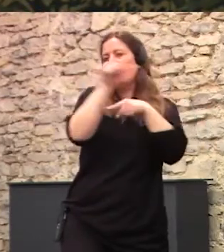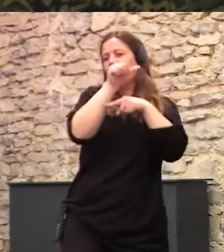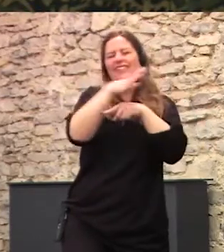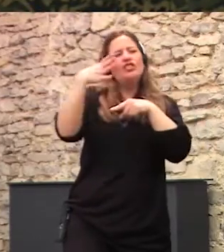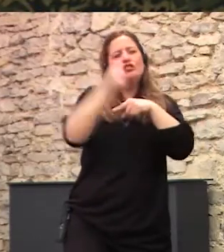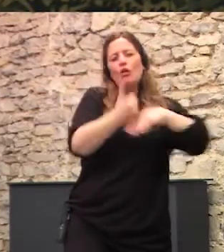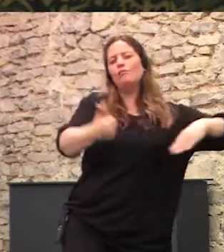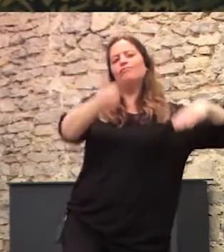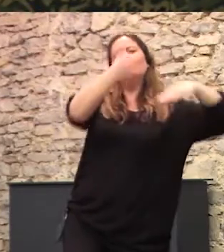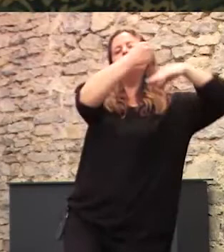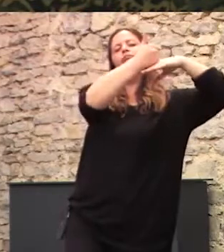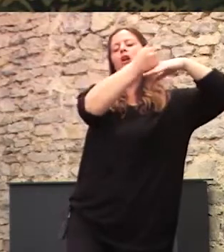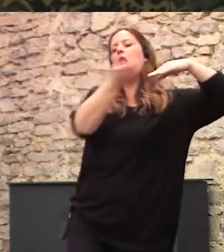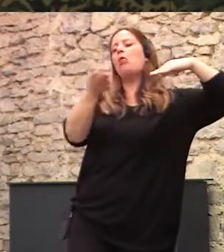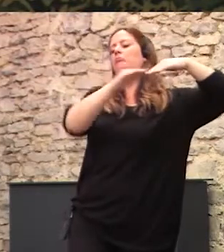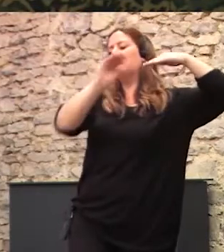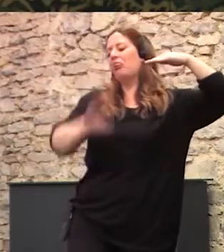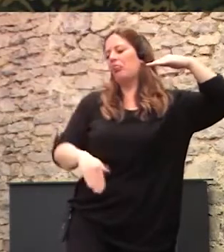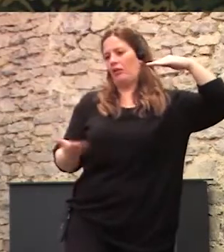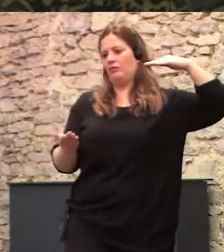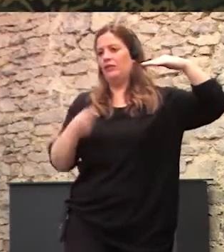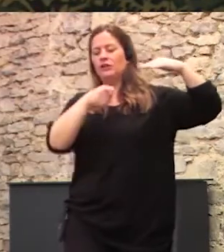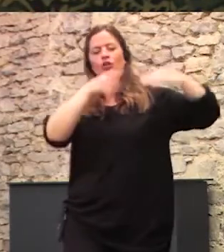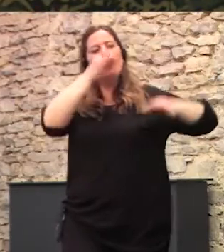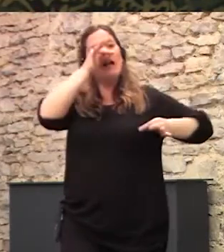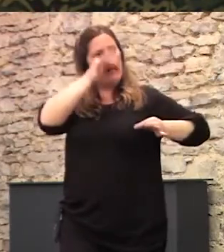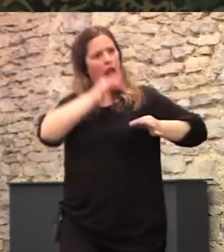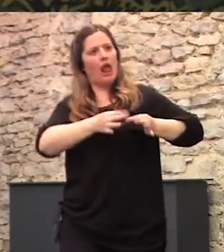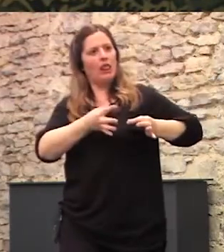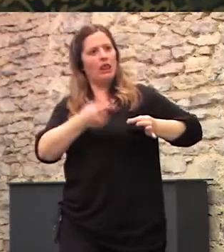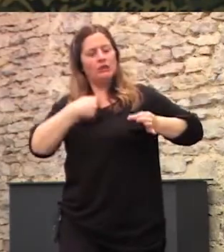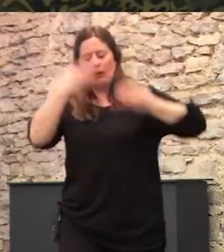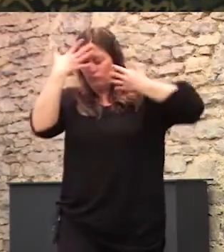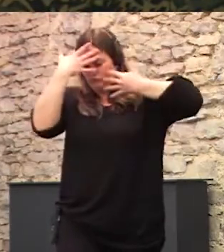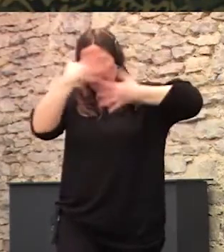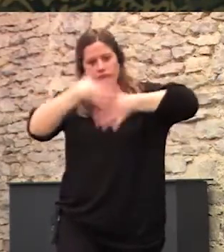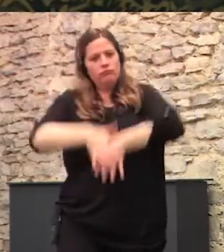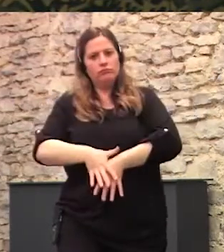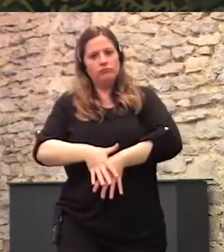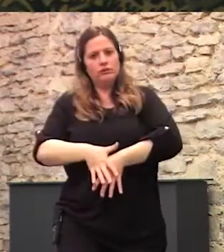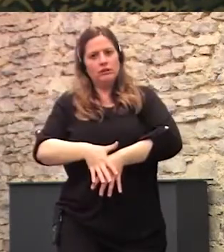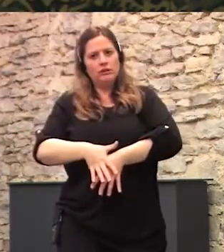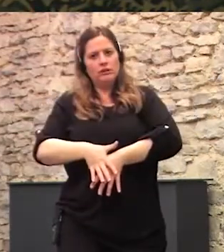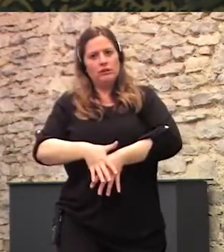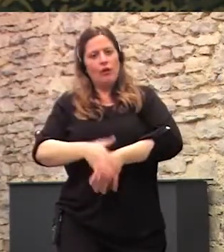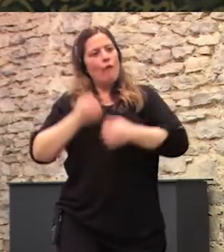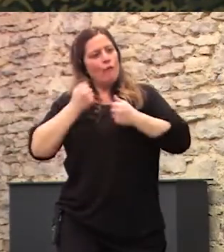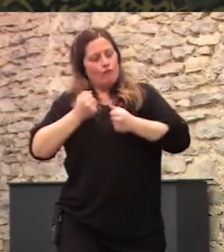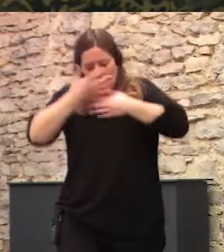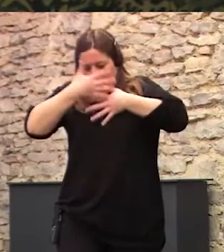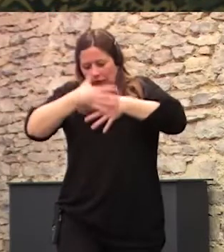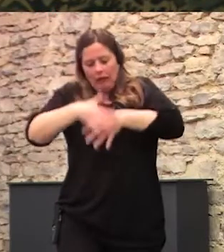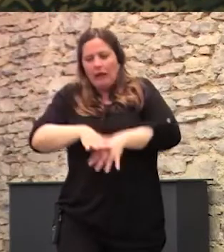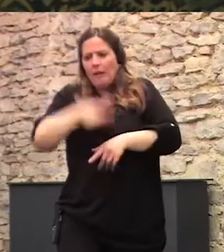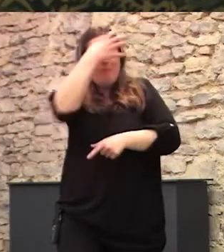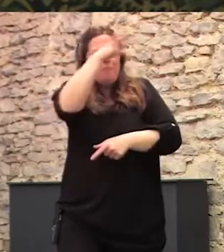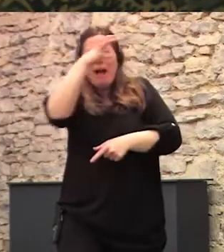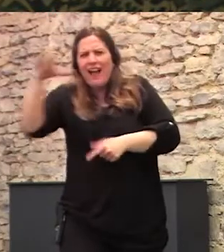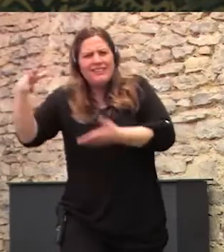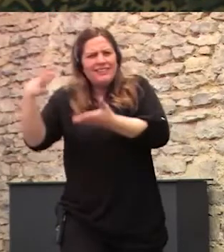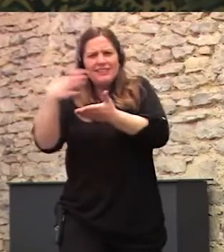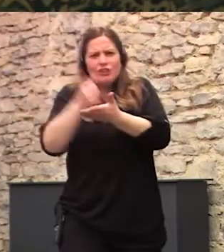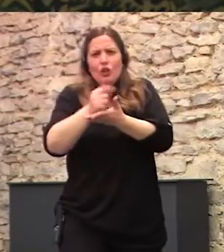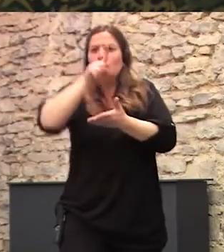a todo lo demás. Y son creencias que están muy, muy interiorizadas y arraigadas en todas partes, incluso en